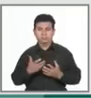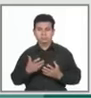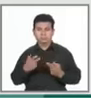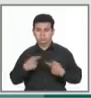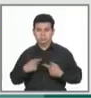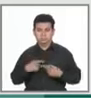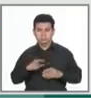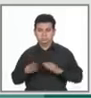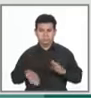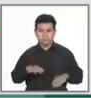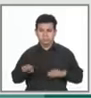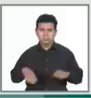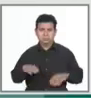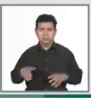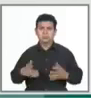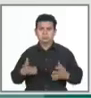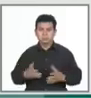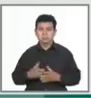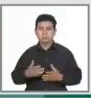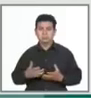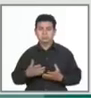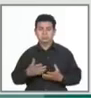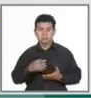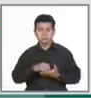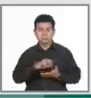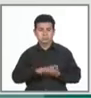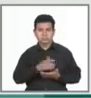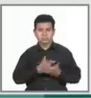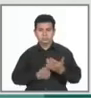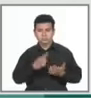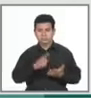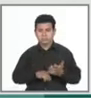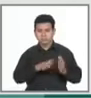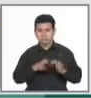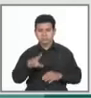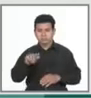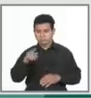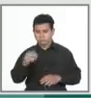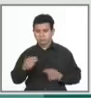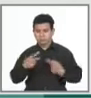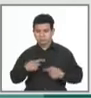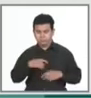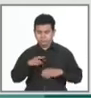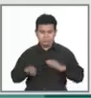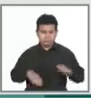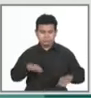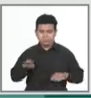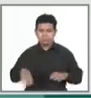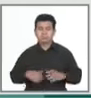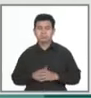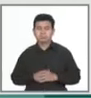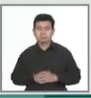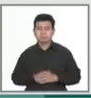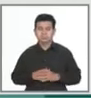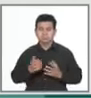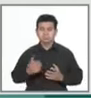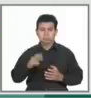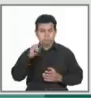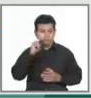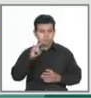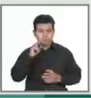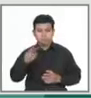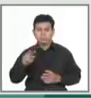de defunciones en el registro de 1979 de funciones se